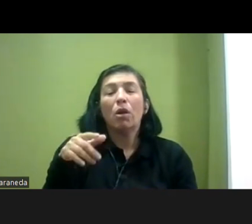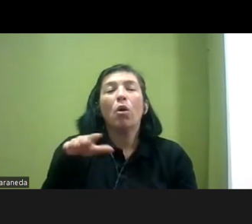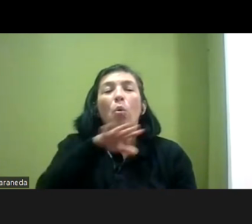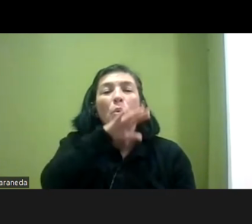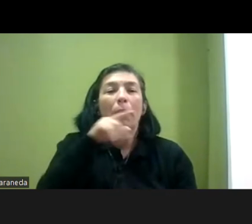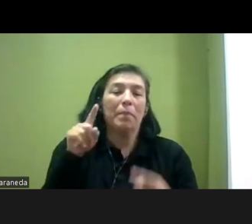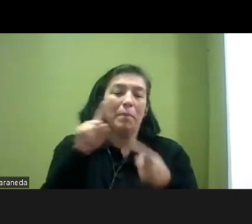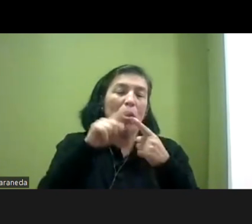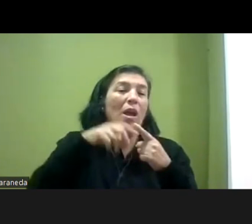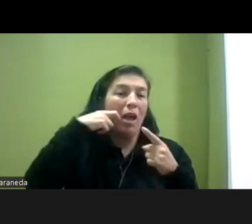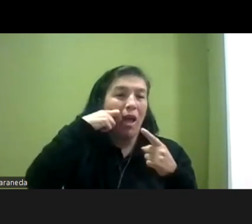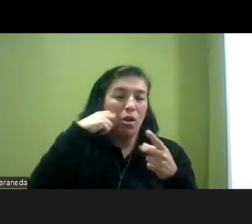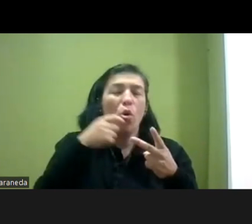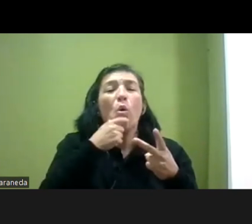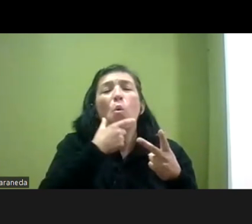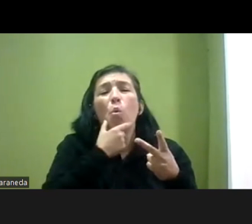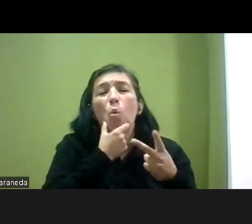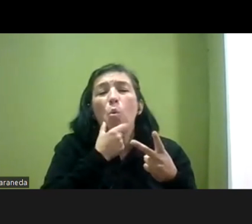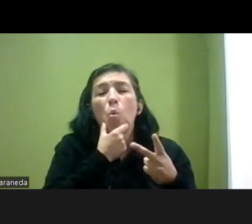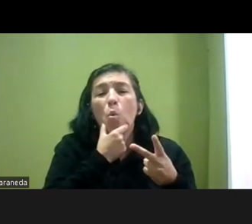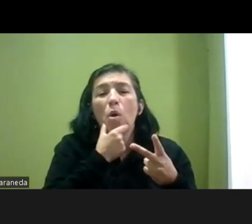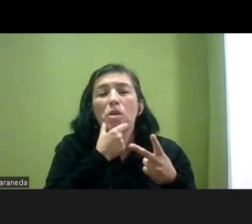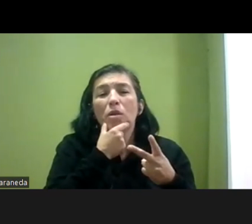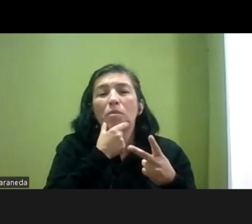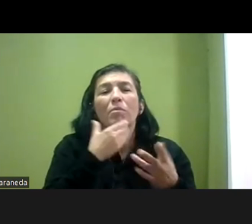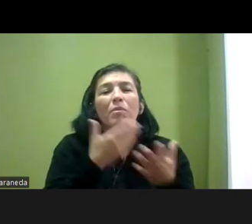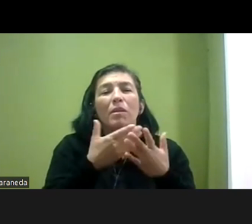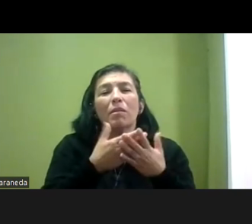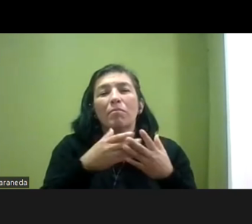carne, los huesos para instrumentos,